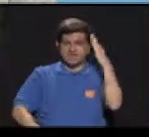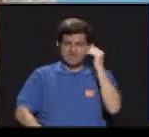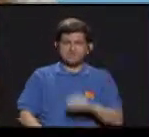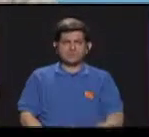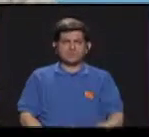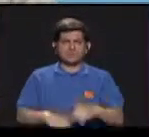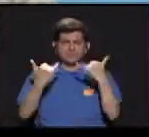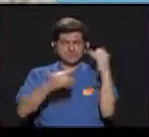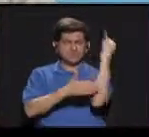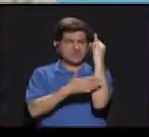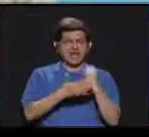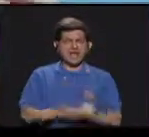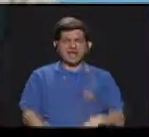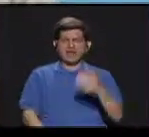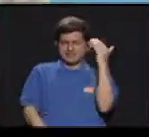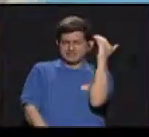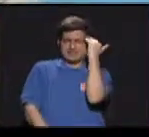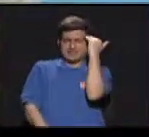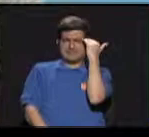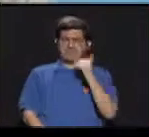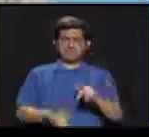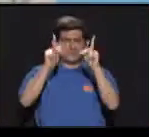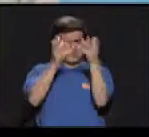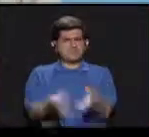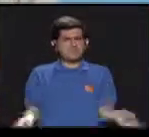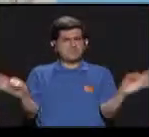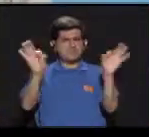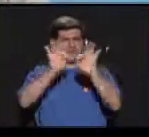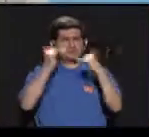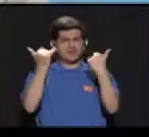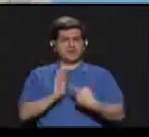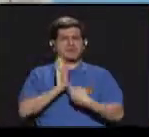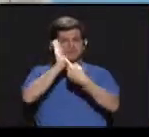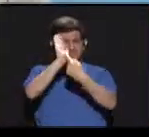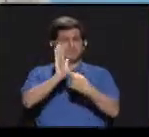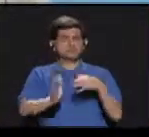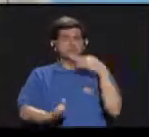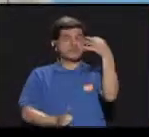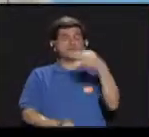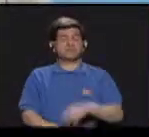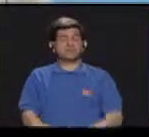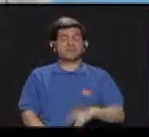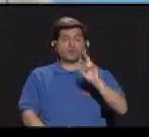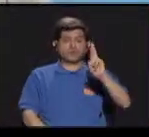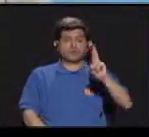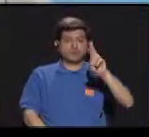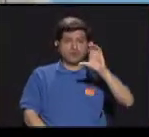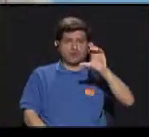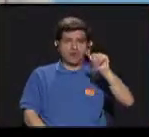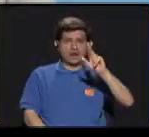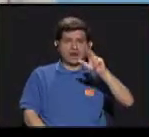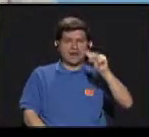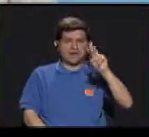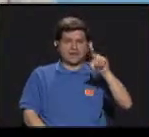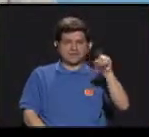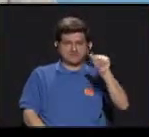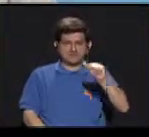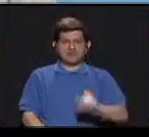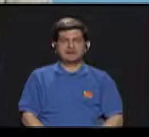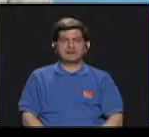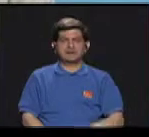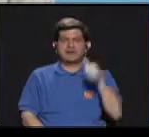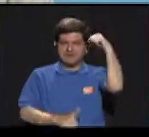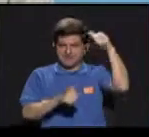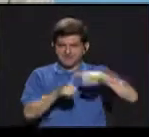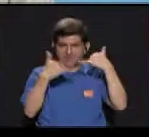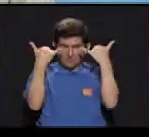el arte consagrado y la gran figura que ya empezaba a perfilar el Rocío Carranza. De Así manera es. Que